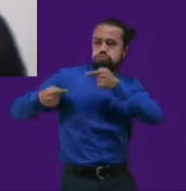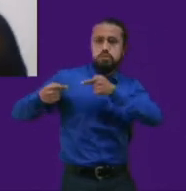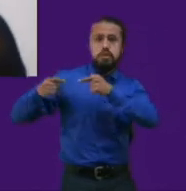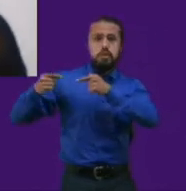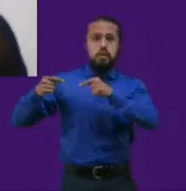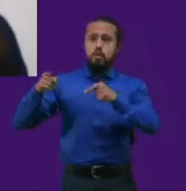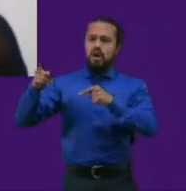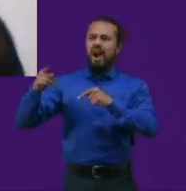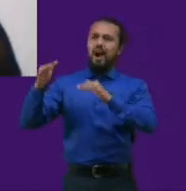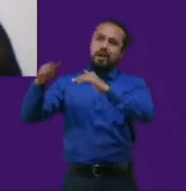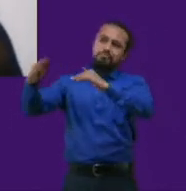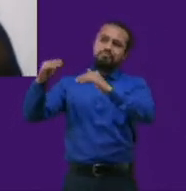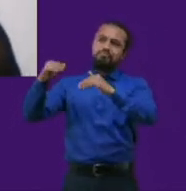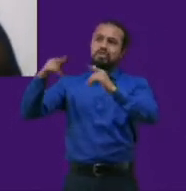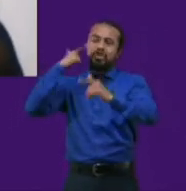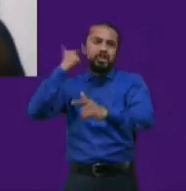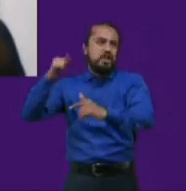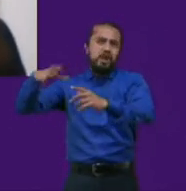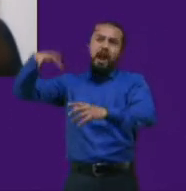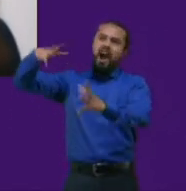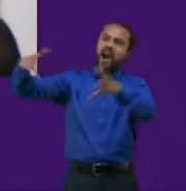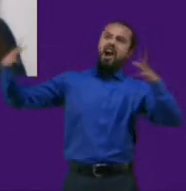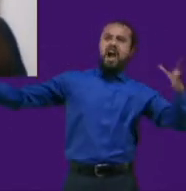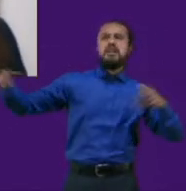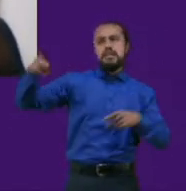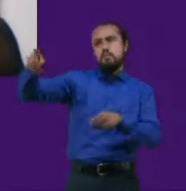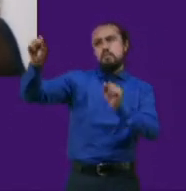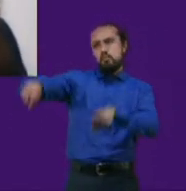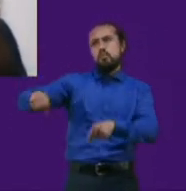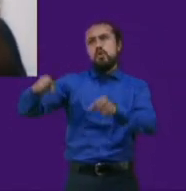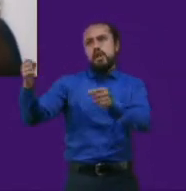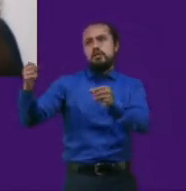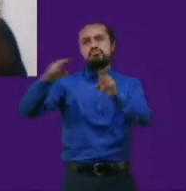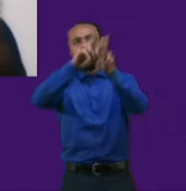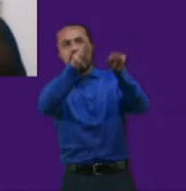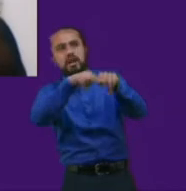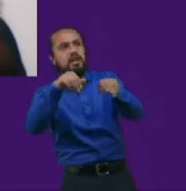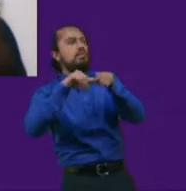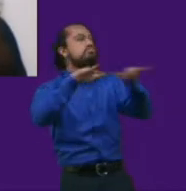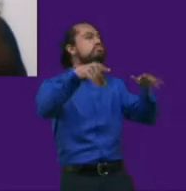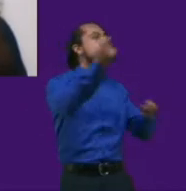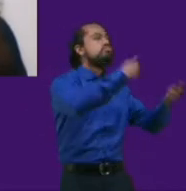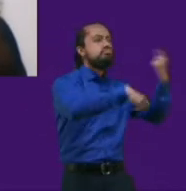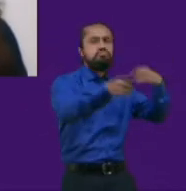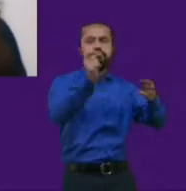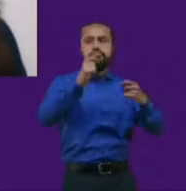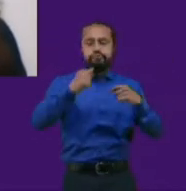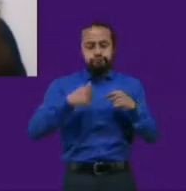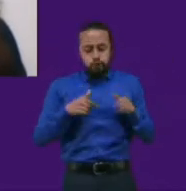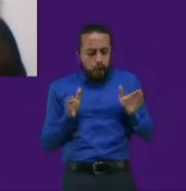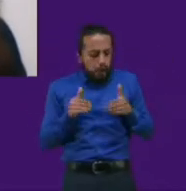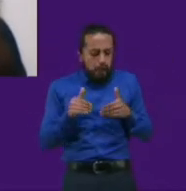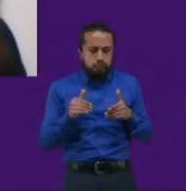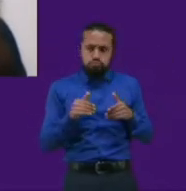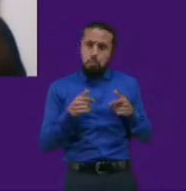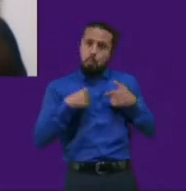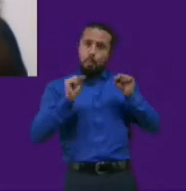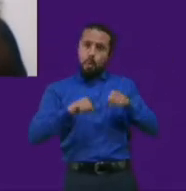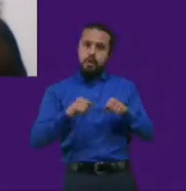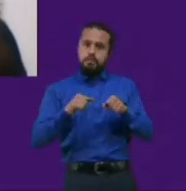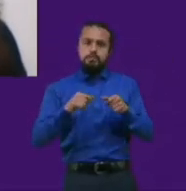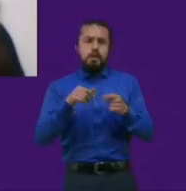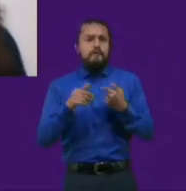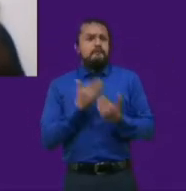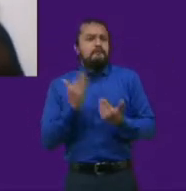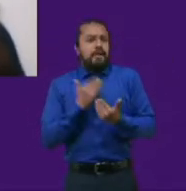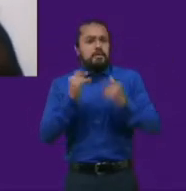de verdad conectar todos esos momentos de consumo que antes se perdían. Con Rappi, digamos que todo es un poquito más